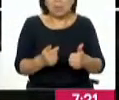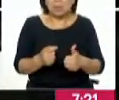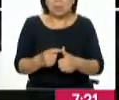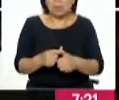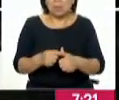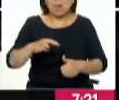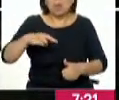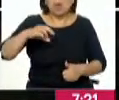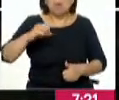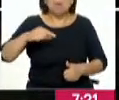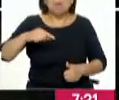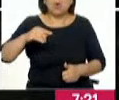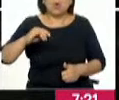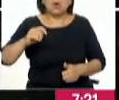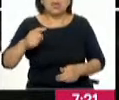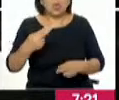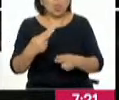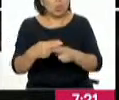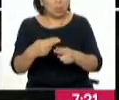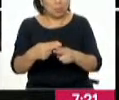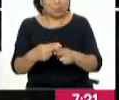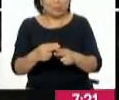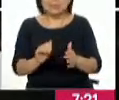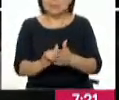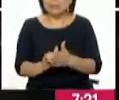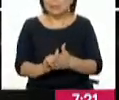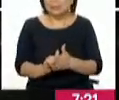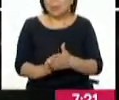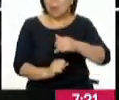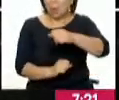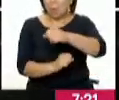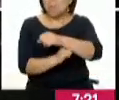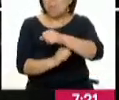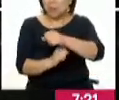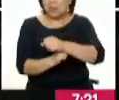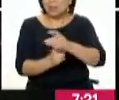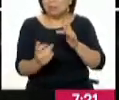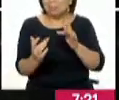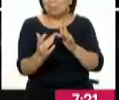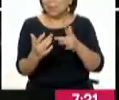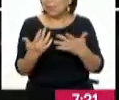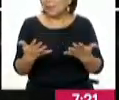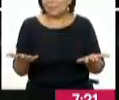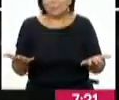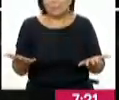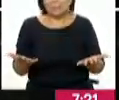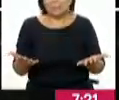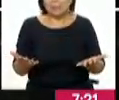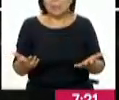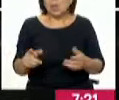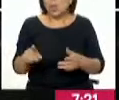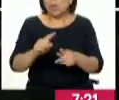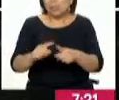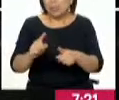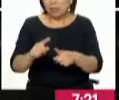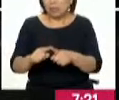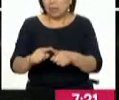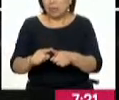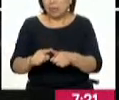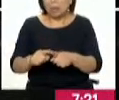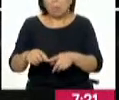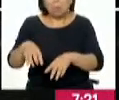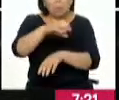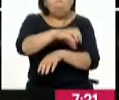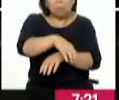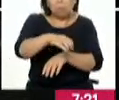llamado Mosquito, ha dañado, por ejemplo, a uno de los puentes que conectan y ya está dejando aislada a varias localidades